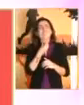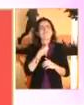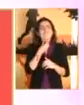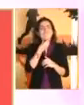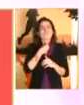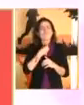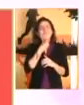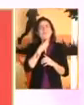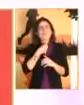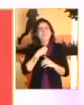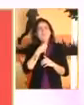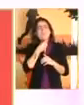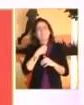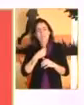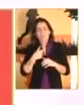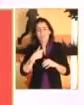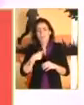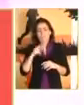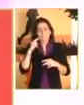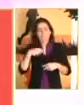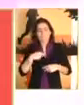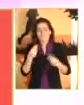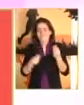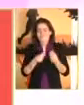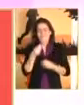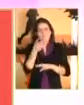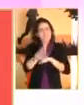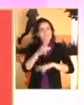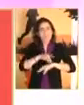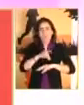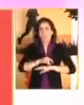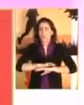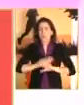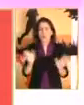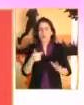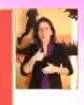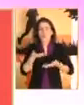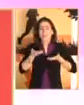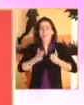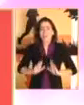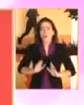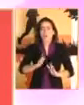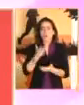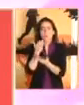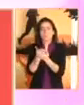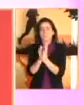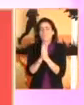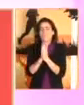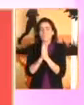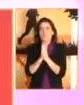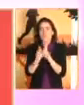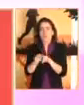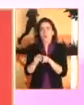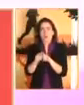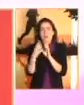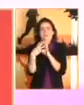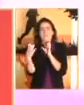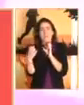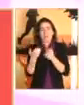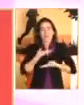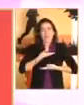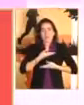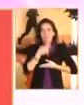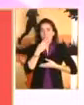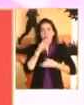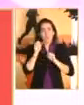mí misma, sin acudir a médico ni a nadie, le pedí a mis hijos que fueran mis cómplices, me ayudaran a